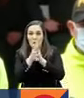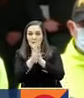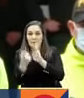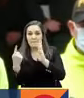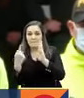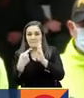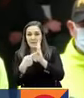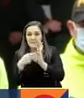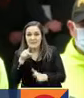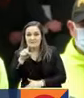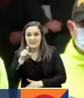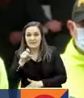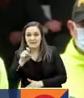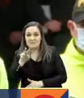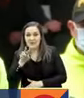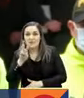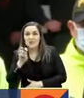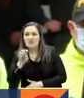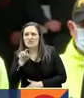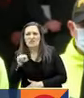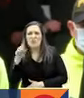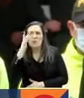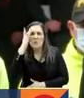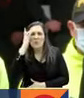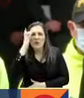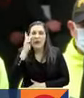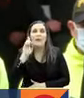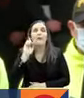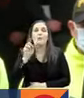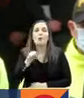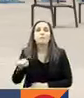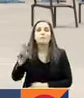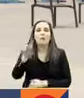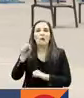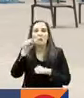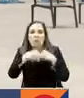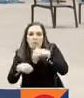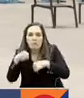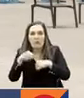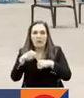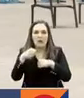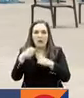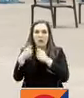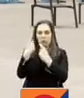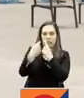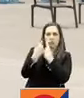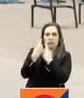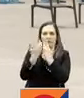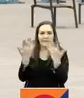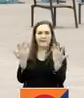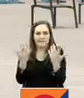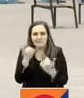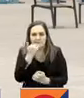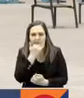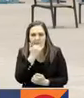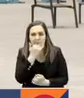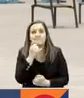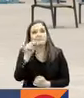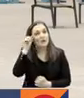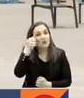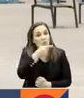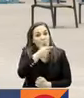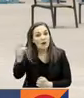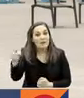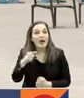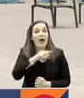1.628 por participar y estar en riña. Es importante entonces recordarle a las personas del departamento